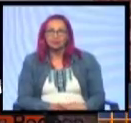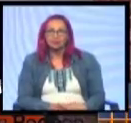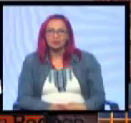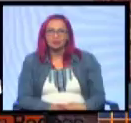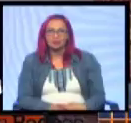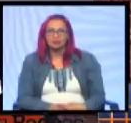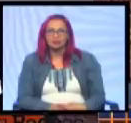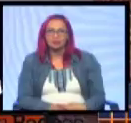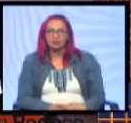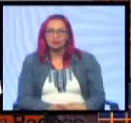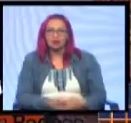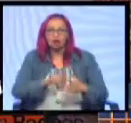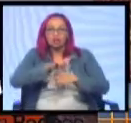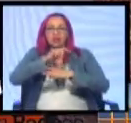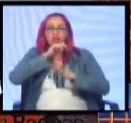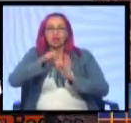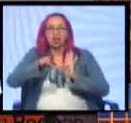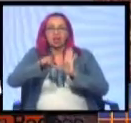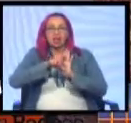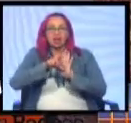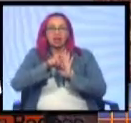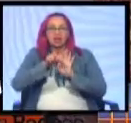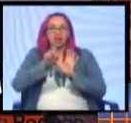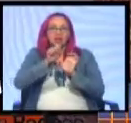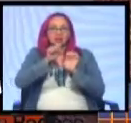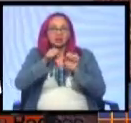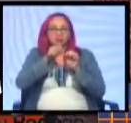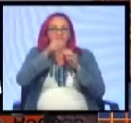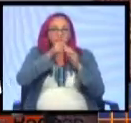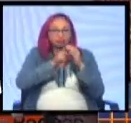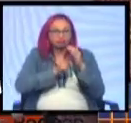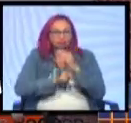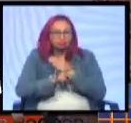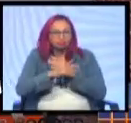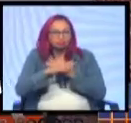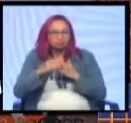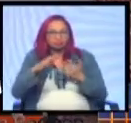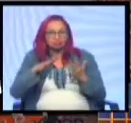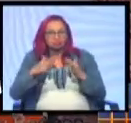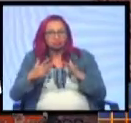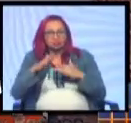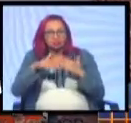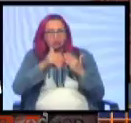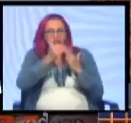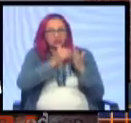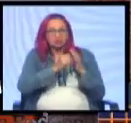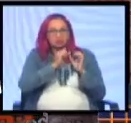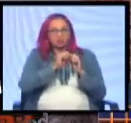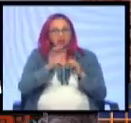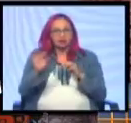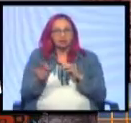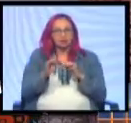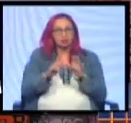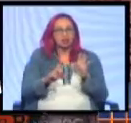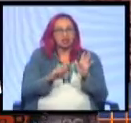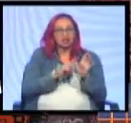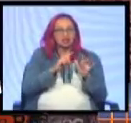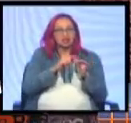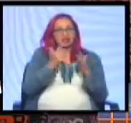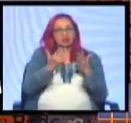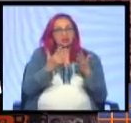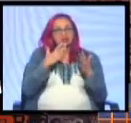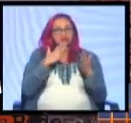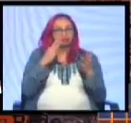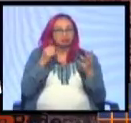las ventas ilegales, está la panameña, la dominicana, todo ese montón de ventas ilegales. ¿Y por qué la Junta no ha